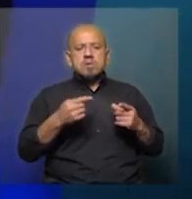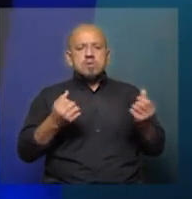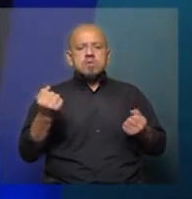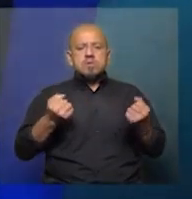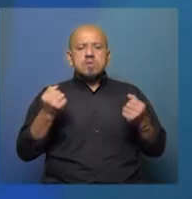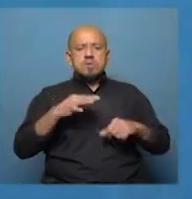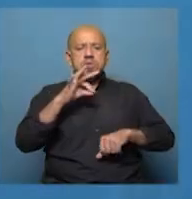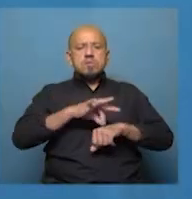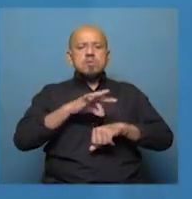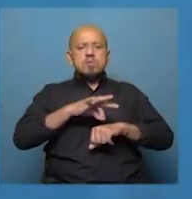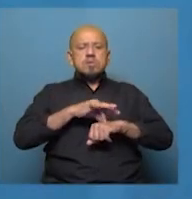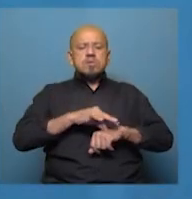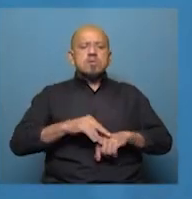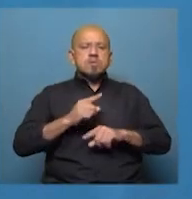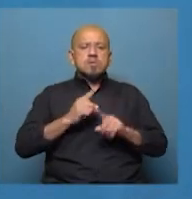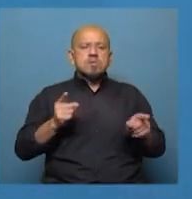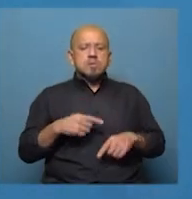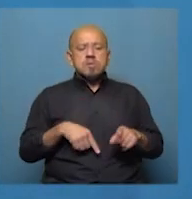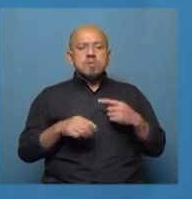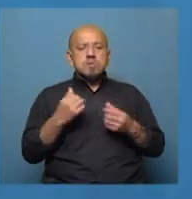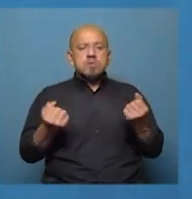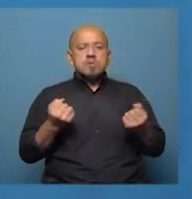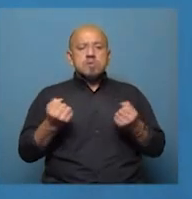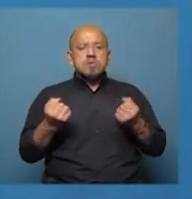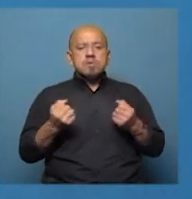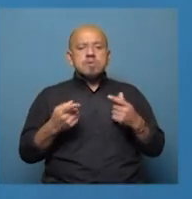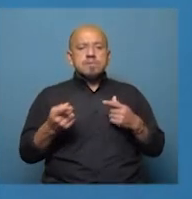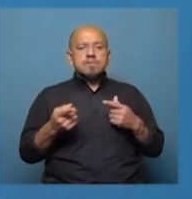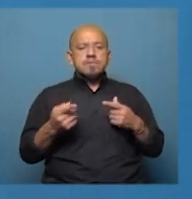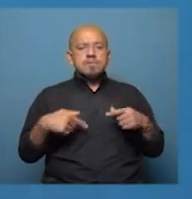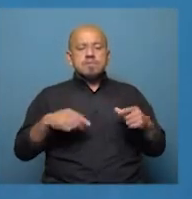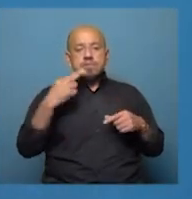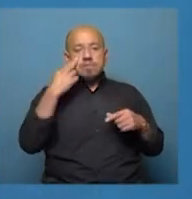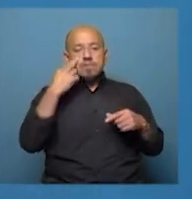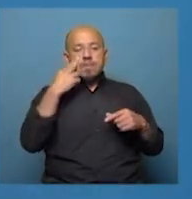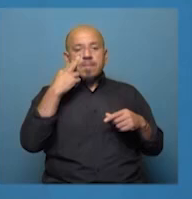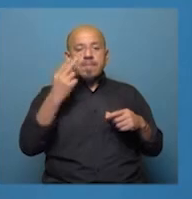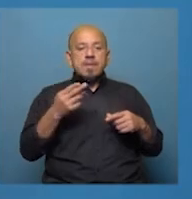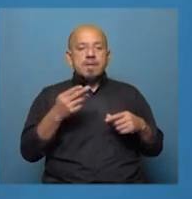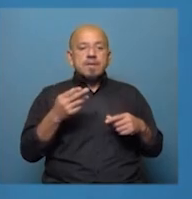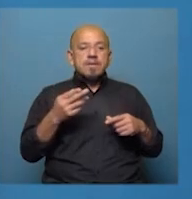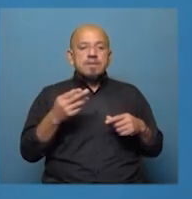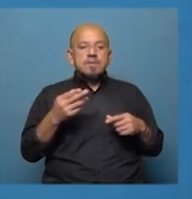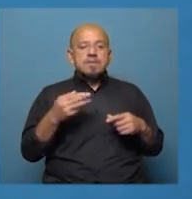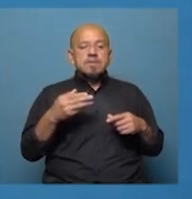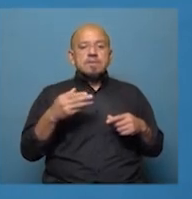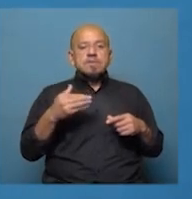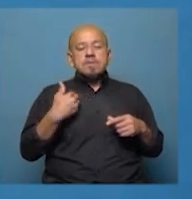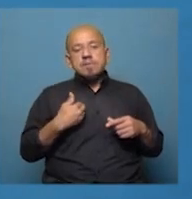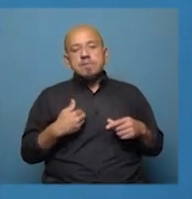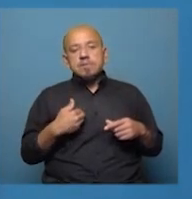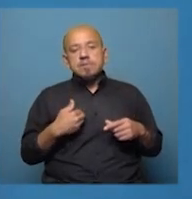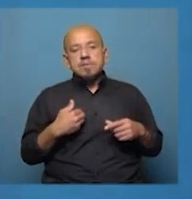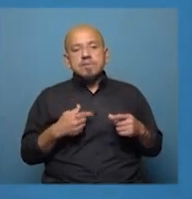médico tienen el médico pero no tienen chófer Y eso es parte de los problemas que lamentablemente este se han hecho públicos no